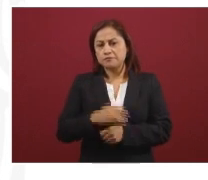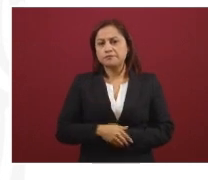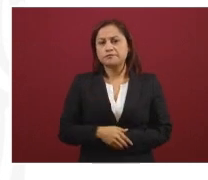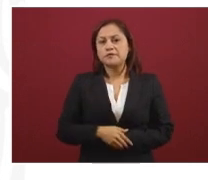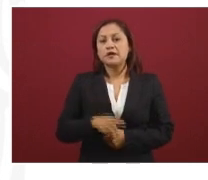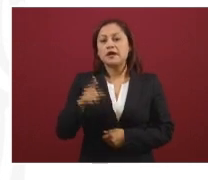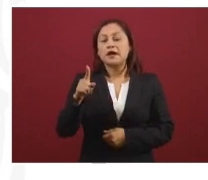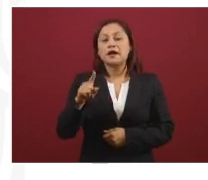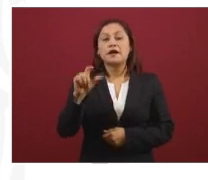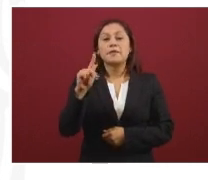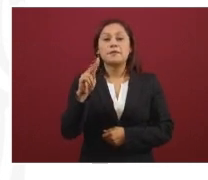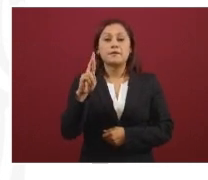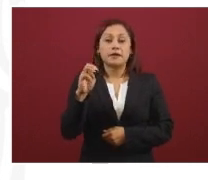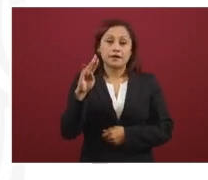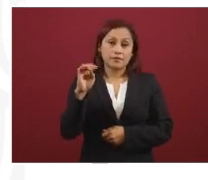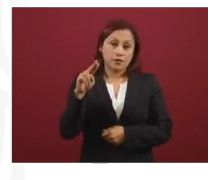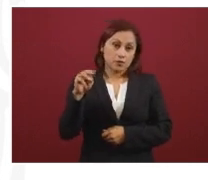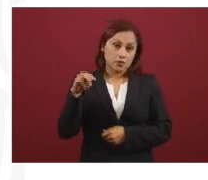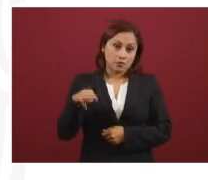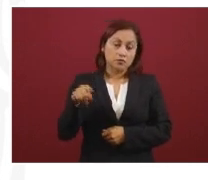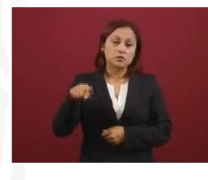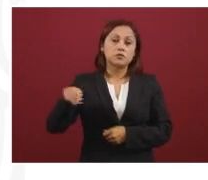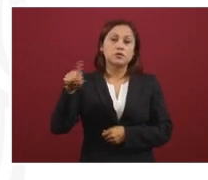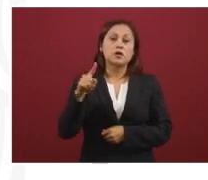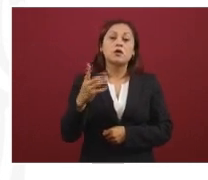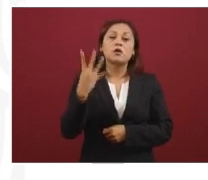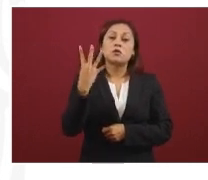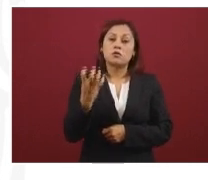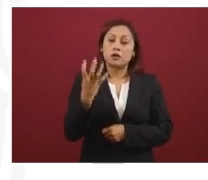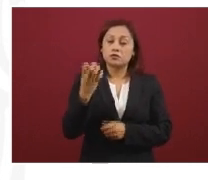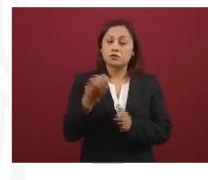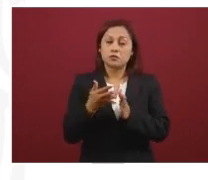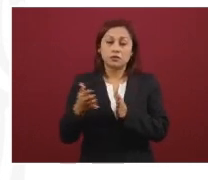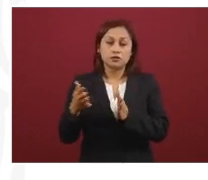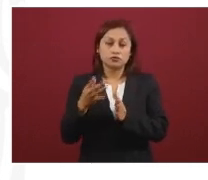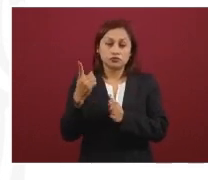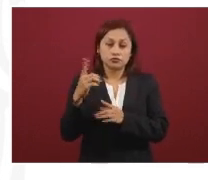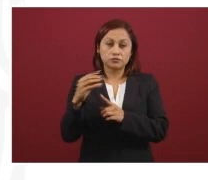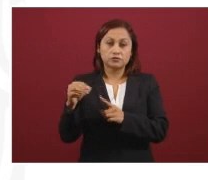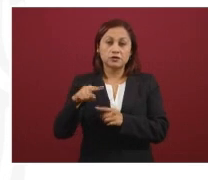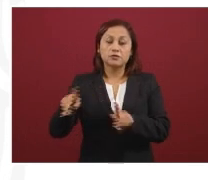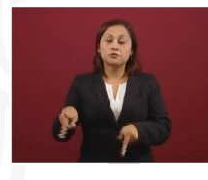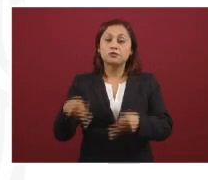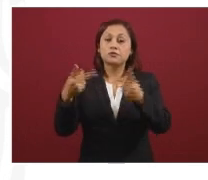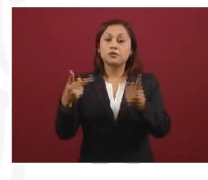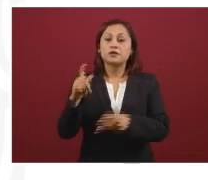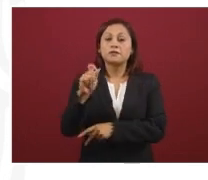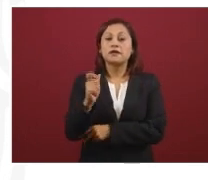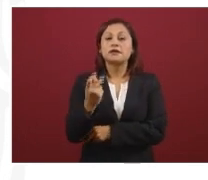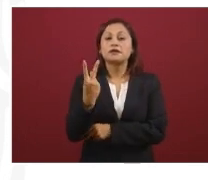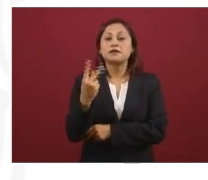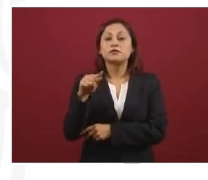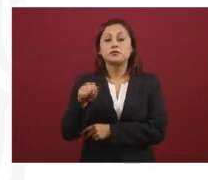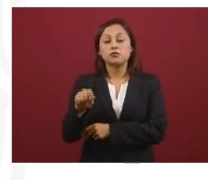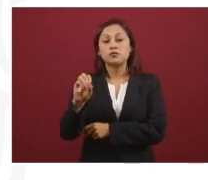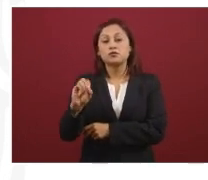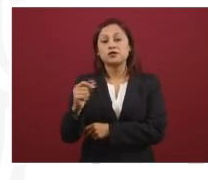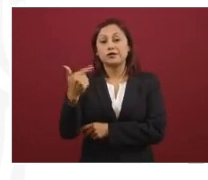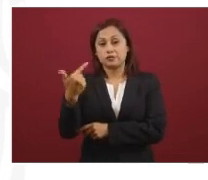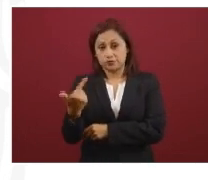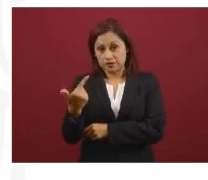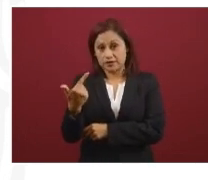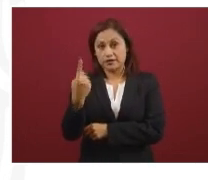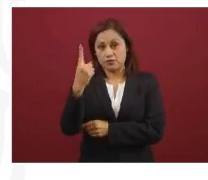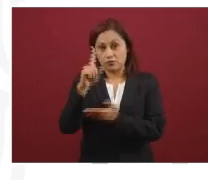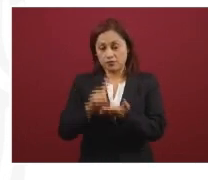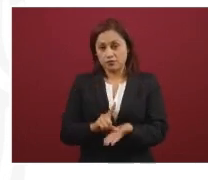premium, tenemos un margen de 4 pesos con un centavo, un precio al público de 22 pesos con 7 centavos por